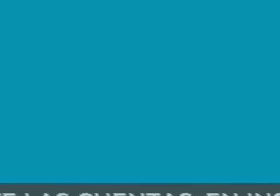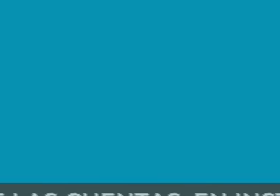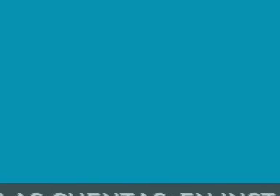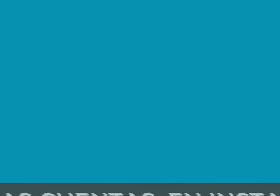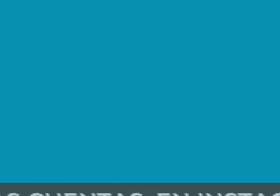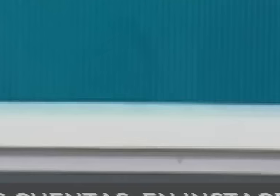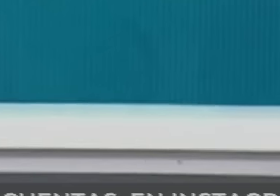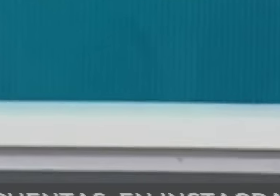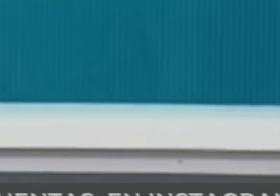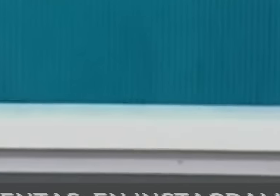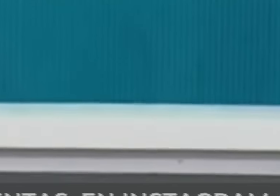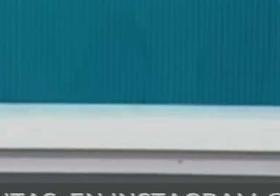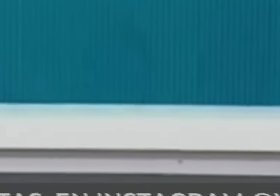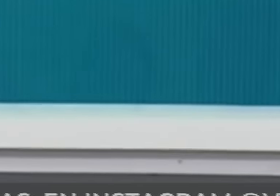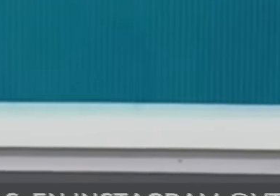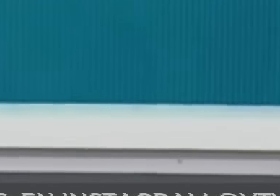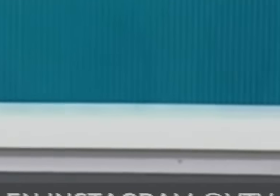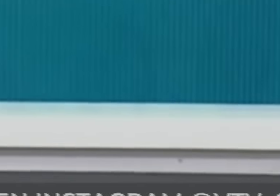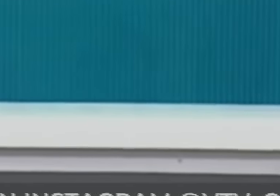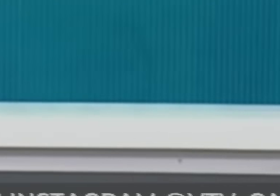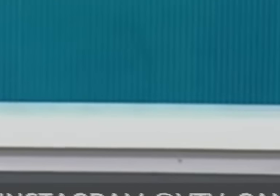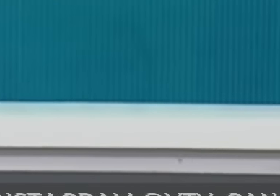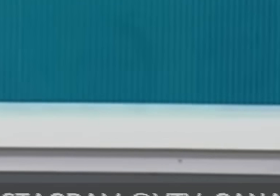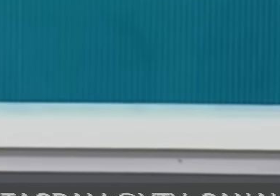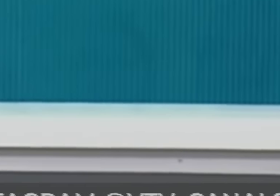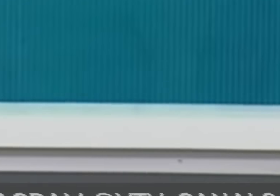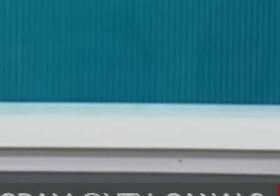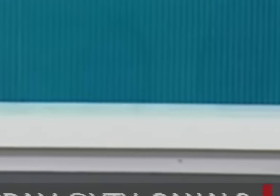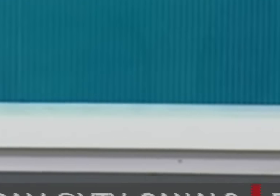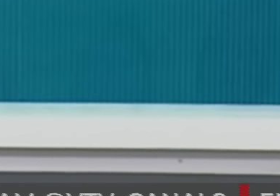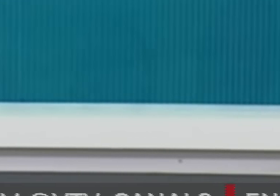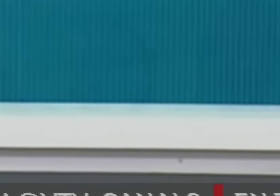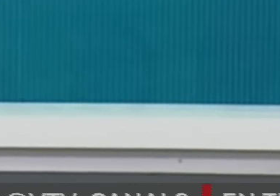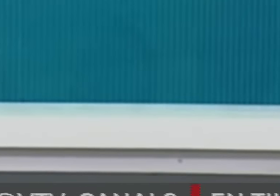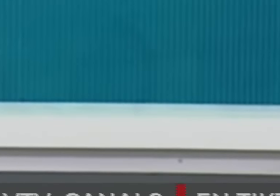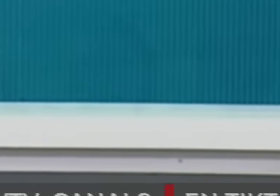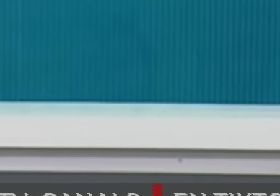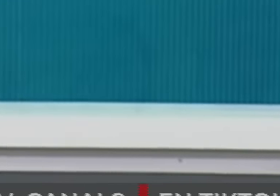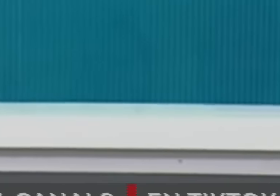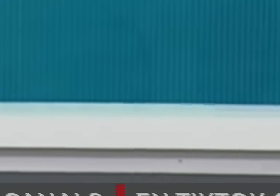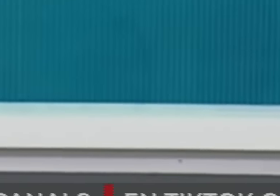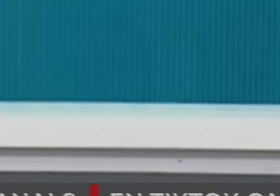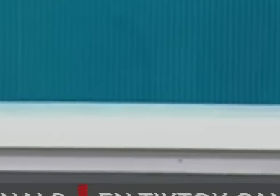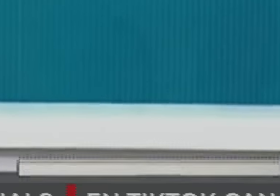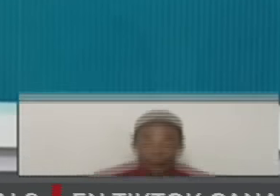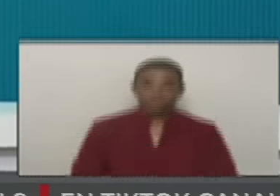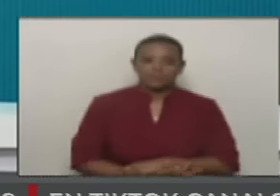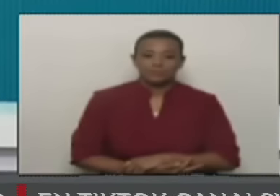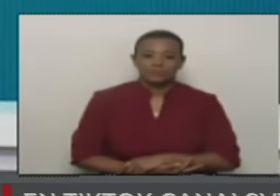Maduro más. Nueva economía, más economía. Y además tenemos que ir